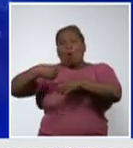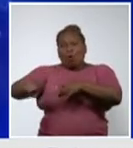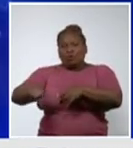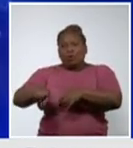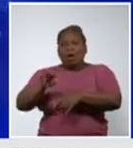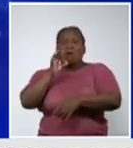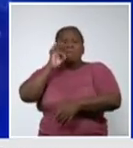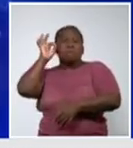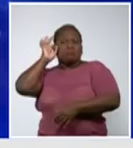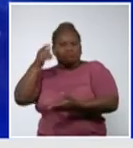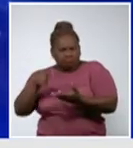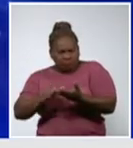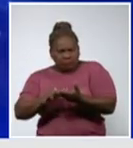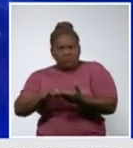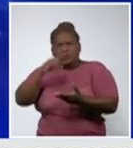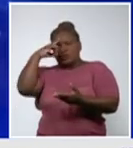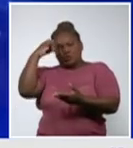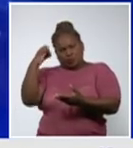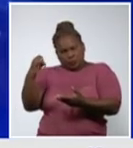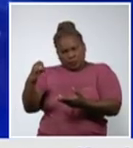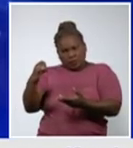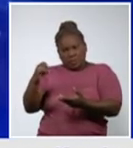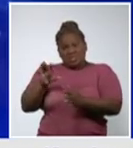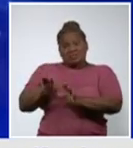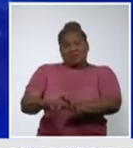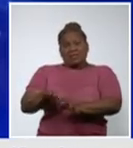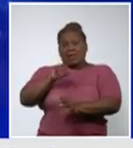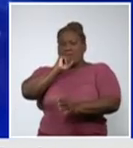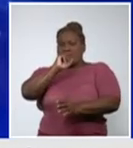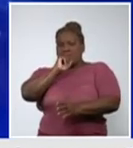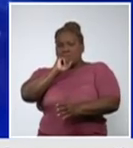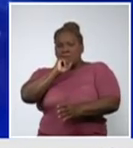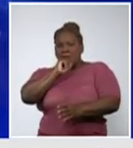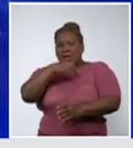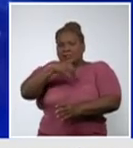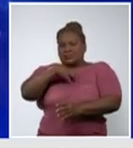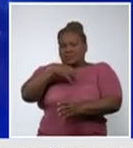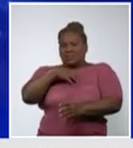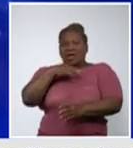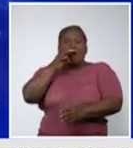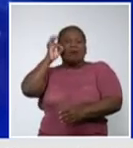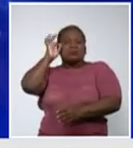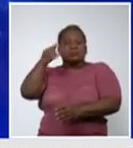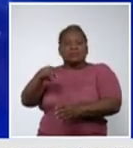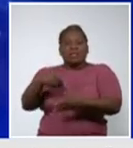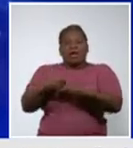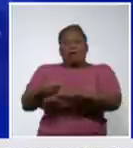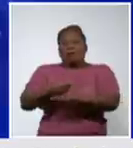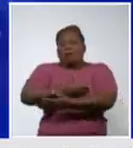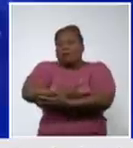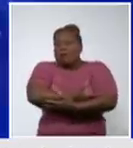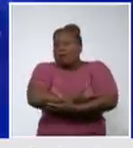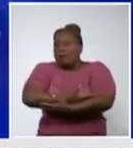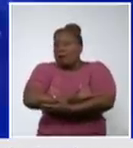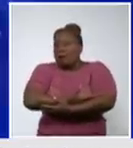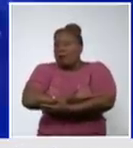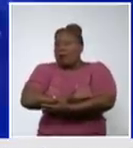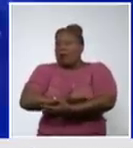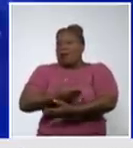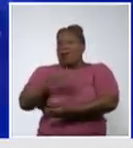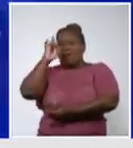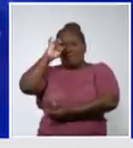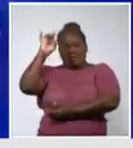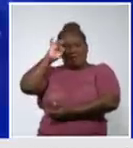que se transmite y se evita que la madre seropositiva le dé el pecho, en esta no. Y el valor de la